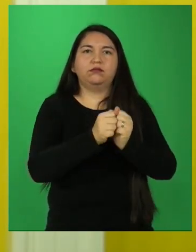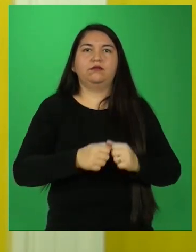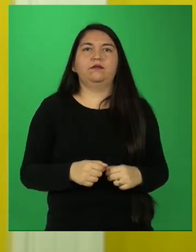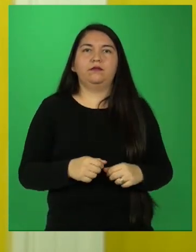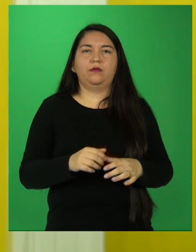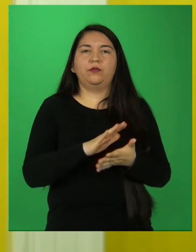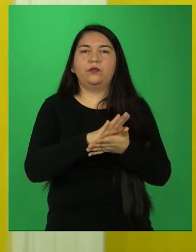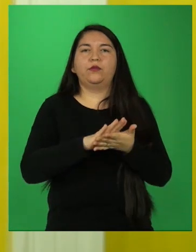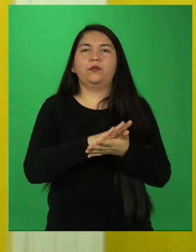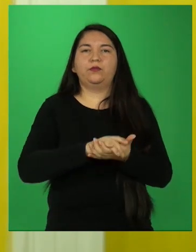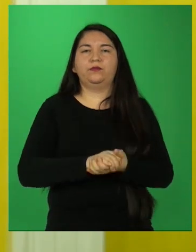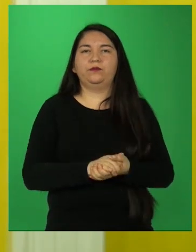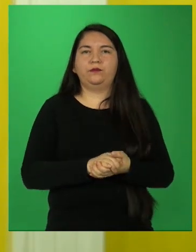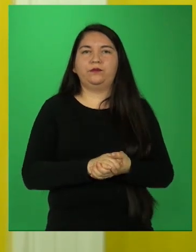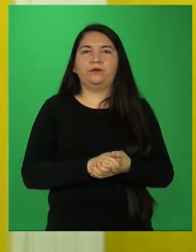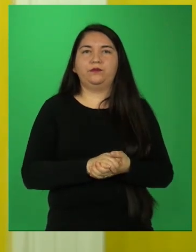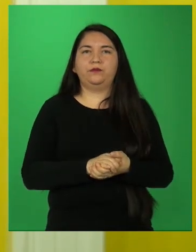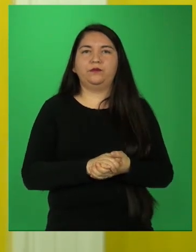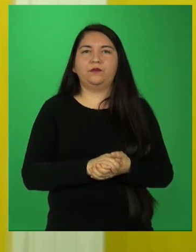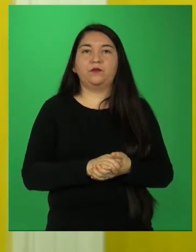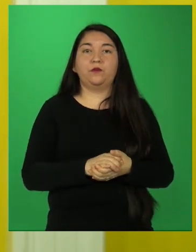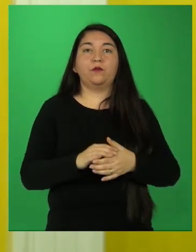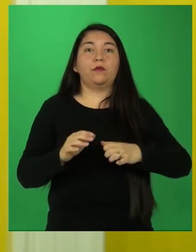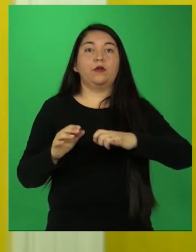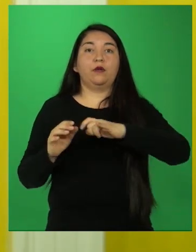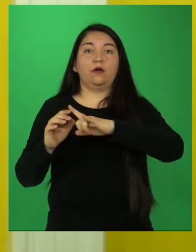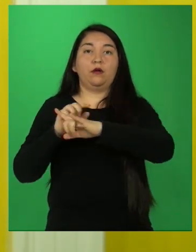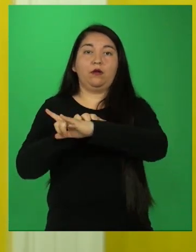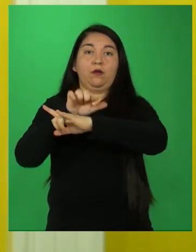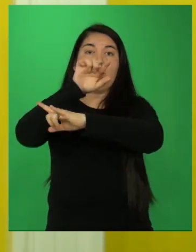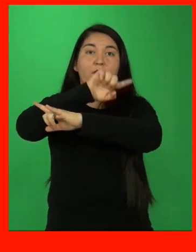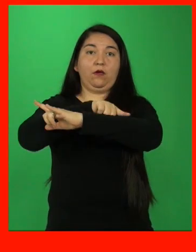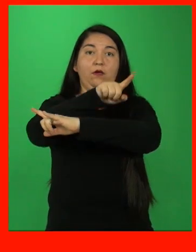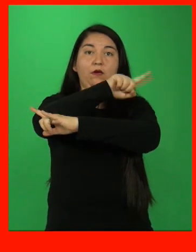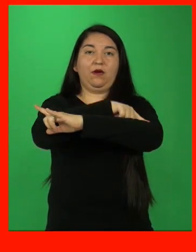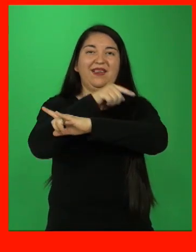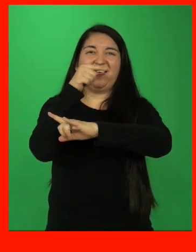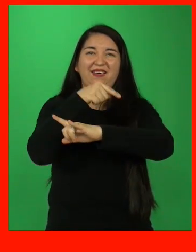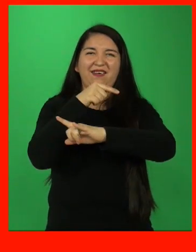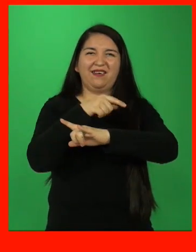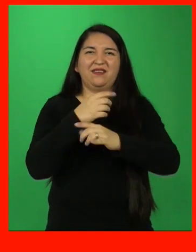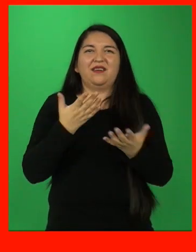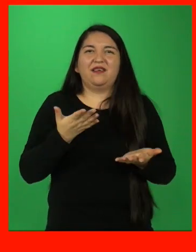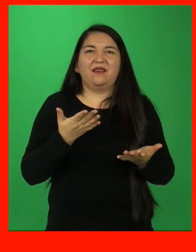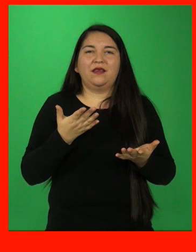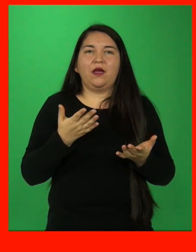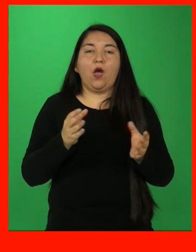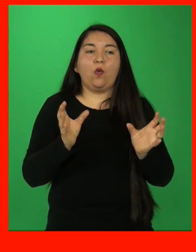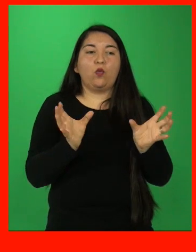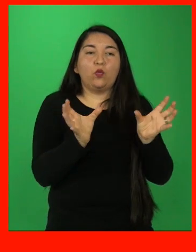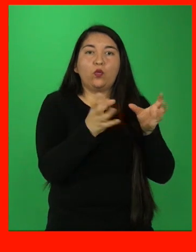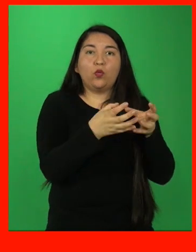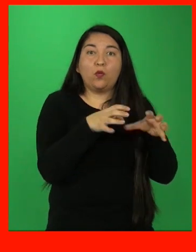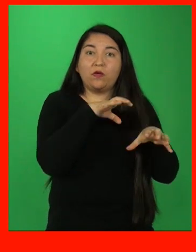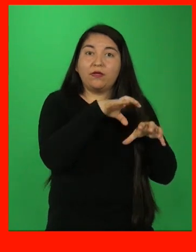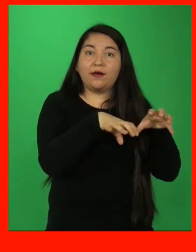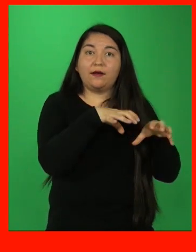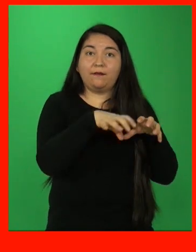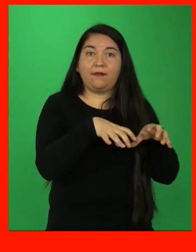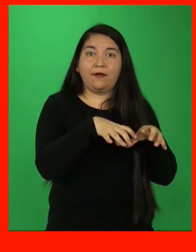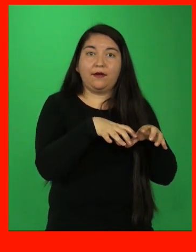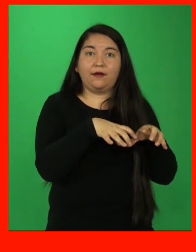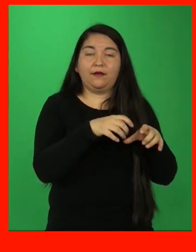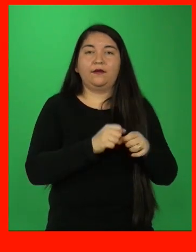Un ejemplo, los camélidos. Los camélidos es una familia que incluye a los